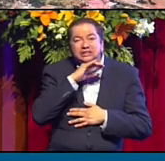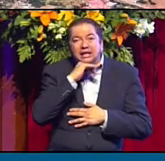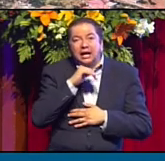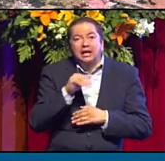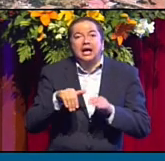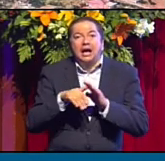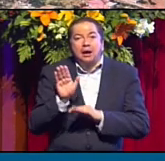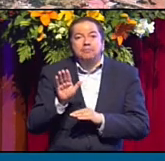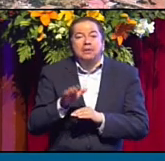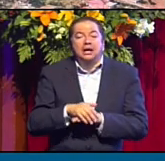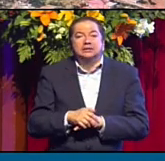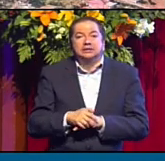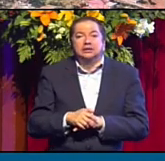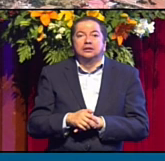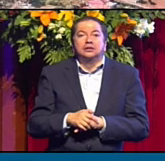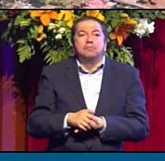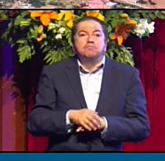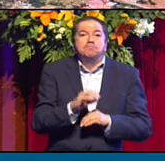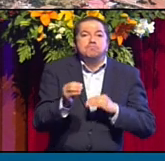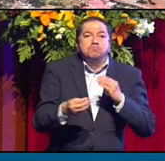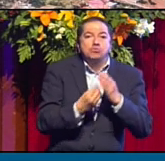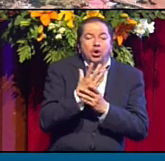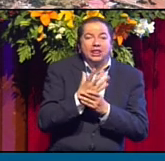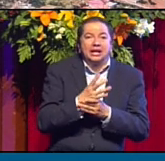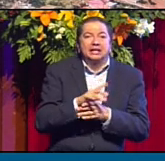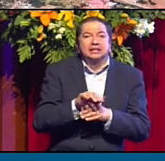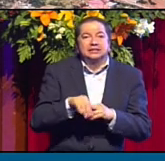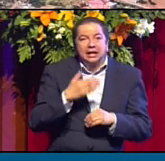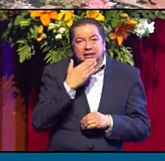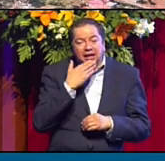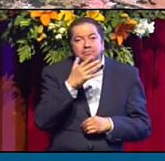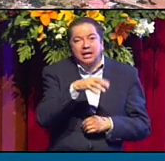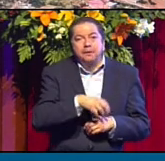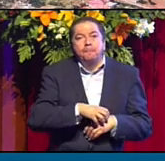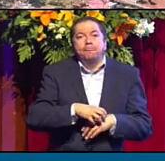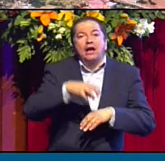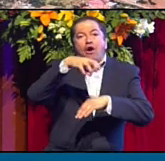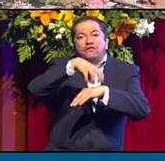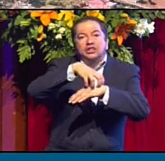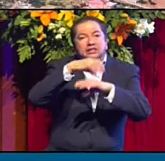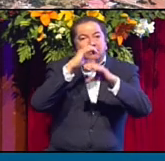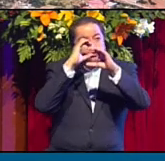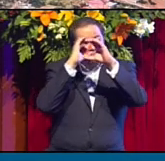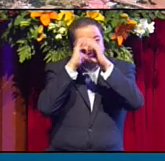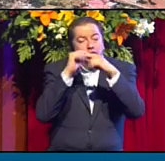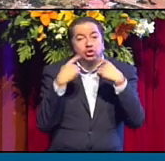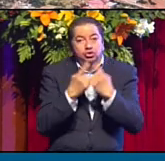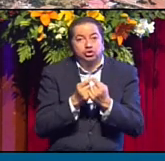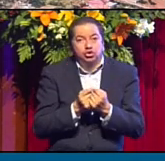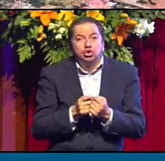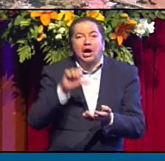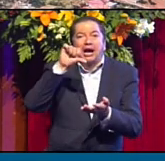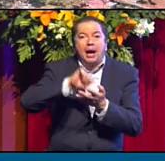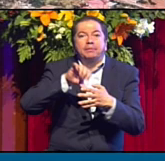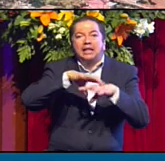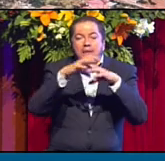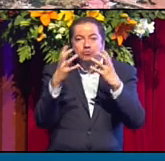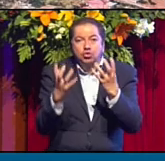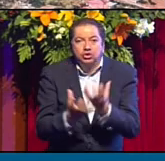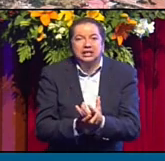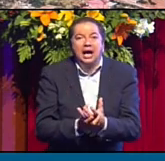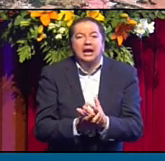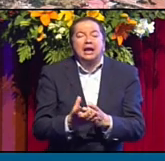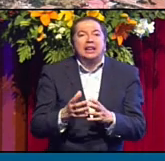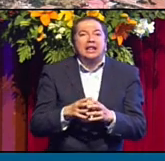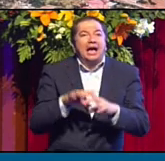cantidad, efectivamente, en modernizar cada día más las instalaciones. Nosotros sentimos y sabemos que somos la capital mundial de la astronomía. Queremos que el Mamayuca